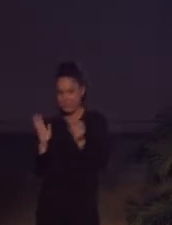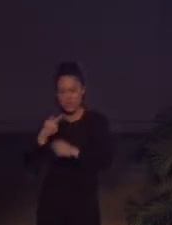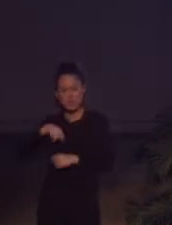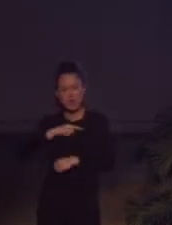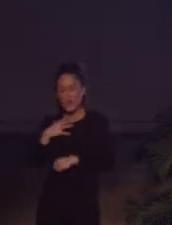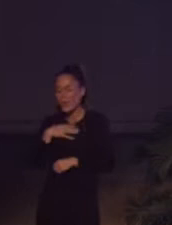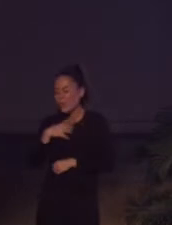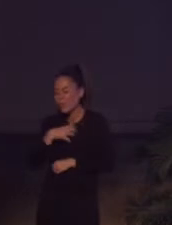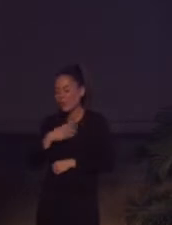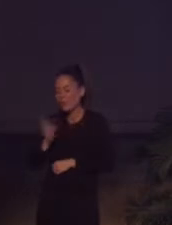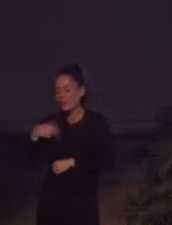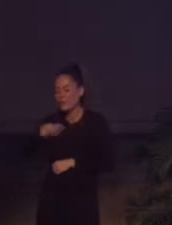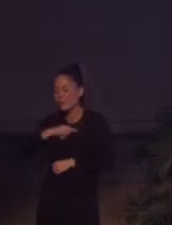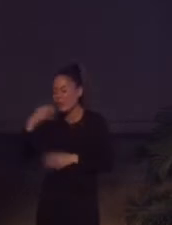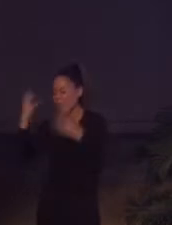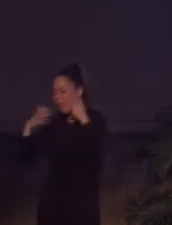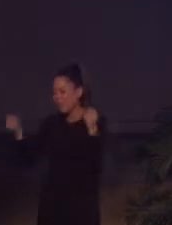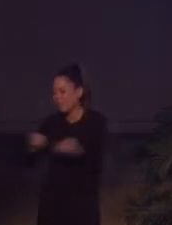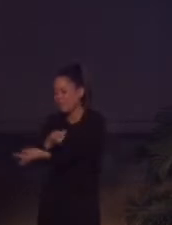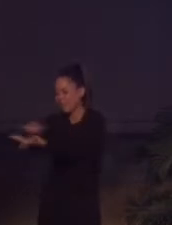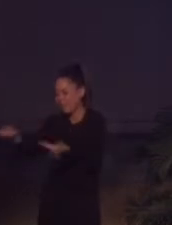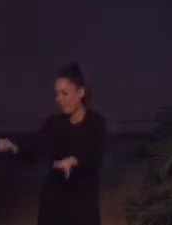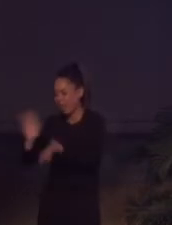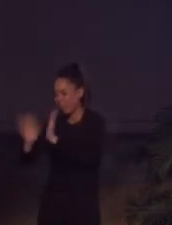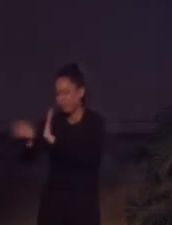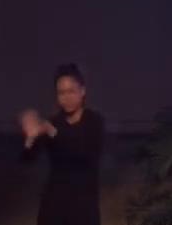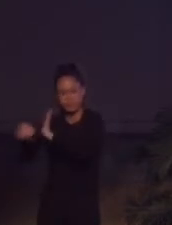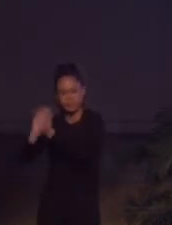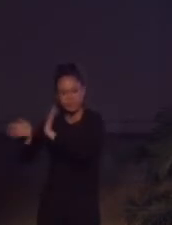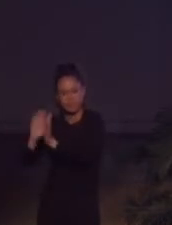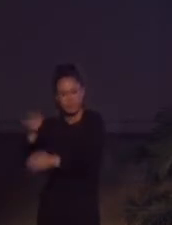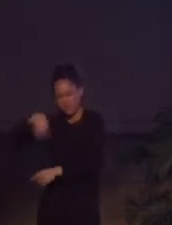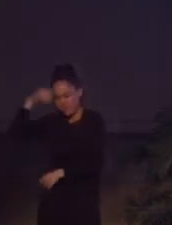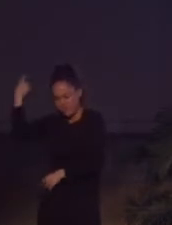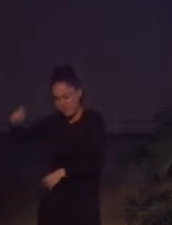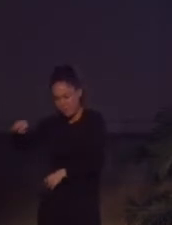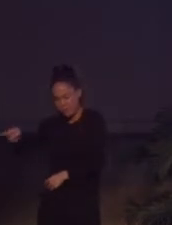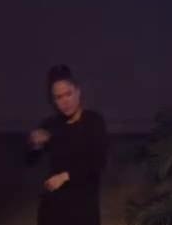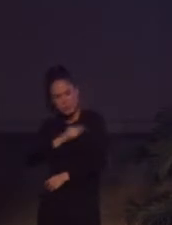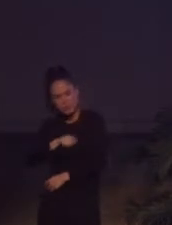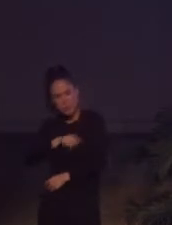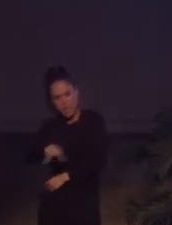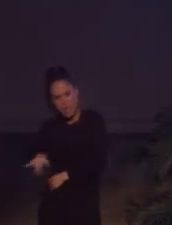a los otros animales cuando sabemos que son seres sintientes,